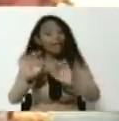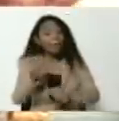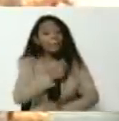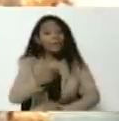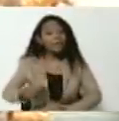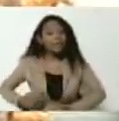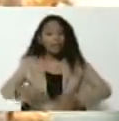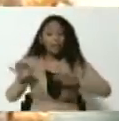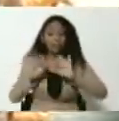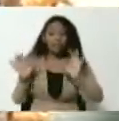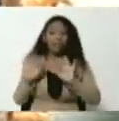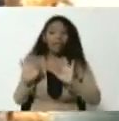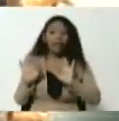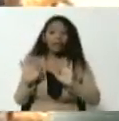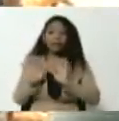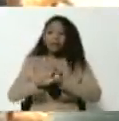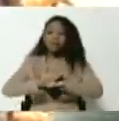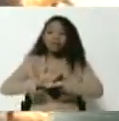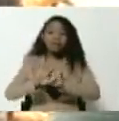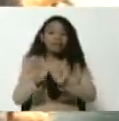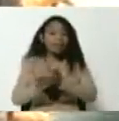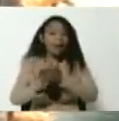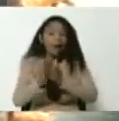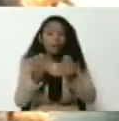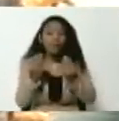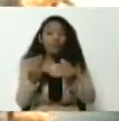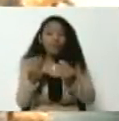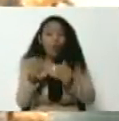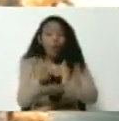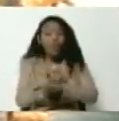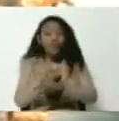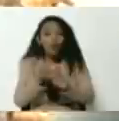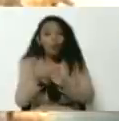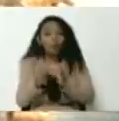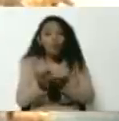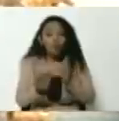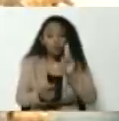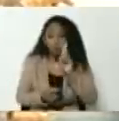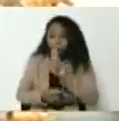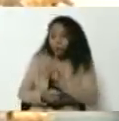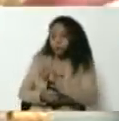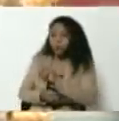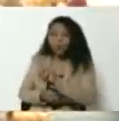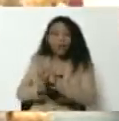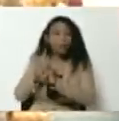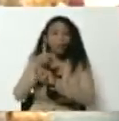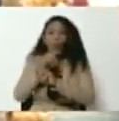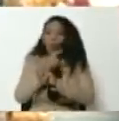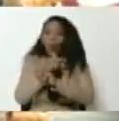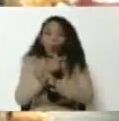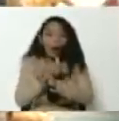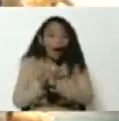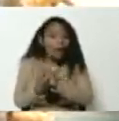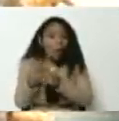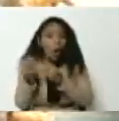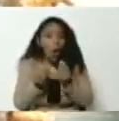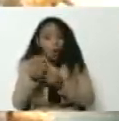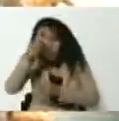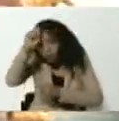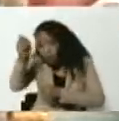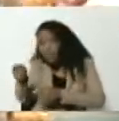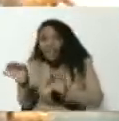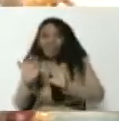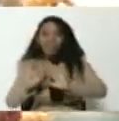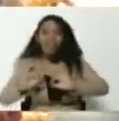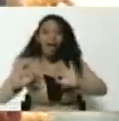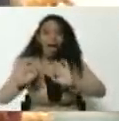de nada. Ya muchísimos gobiernos del mundo están viendo que no tienen cómo reconocer